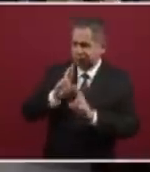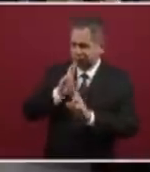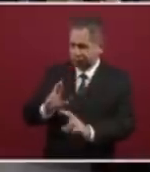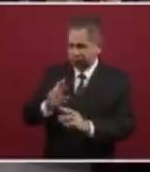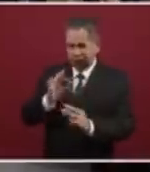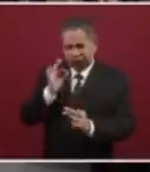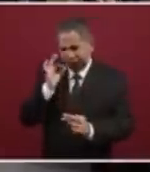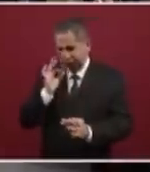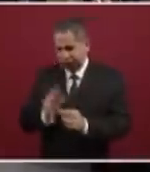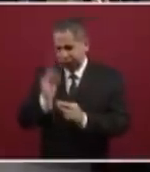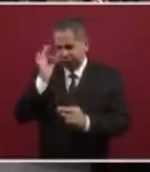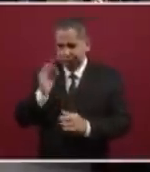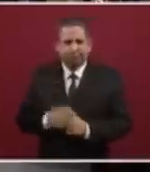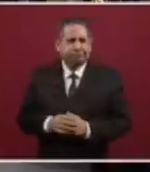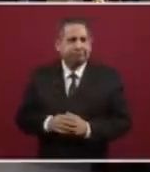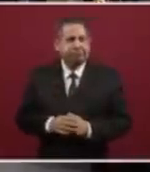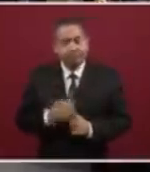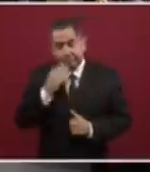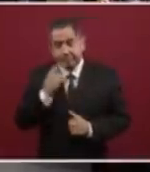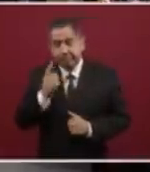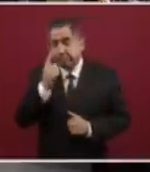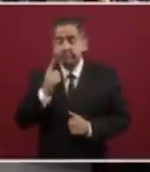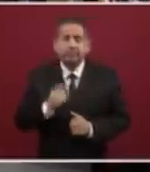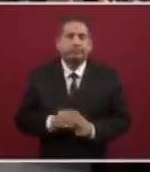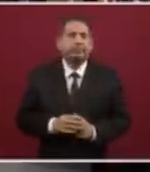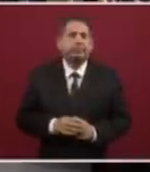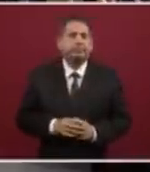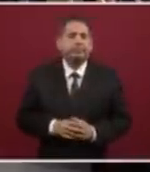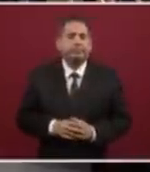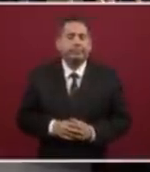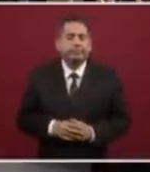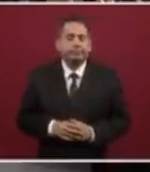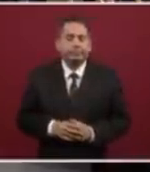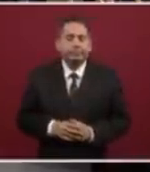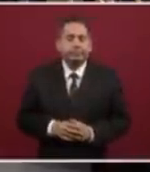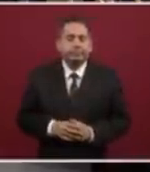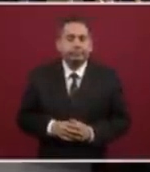la posibilidad de una crisis económica y financiera. Y que así lo están